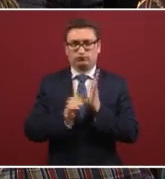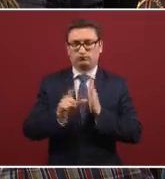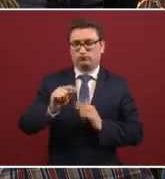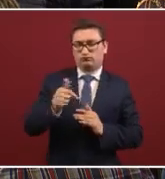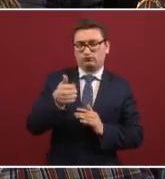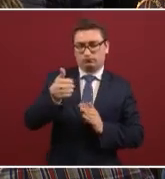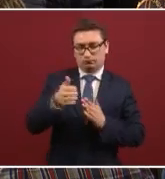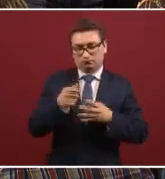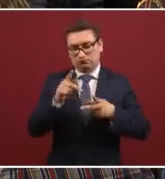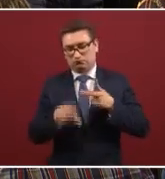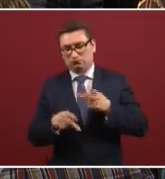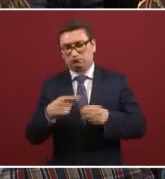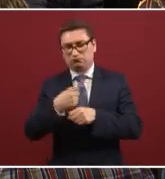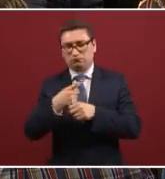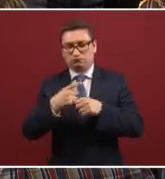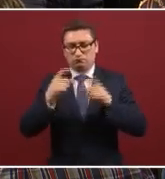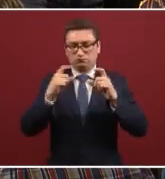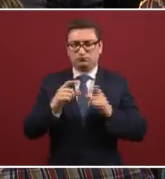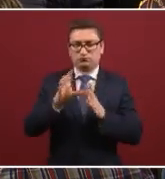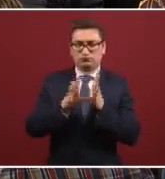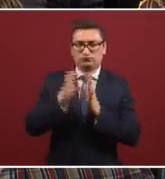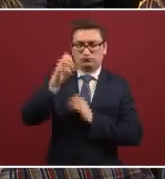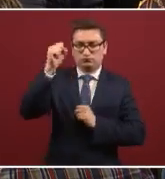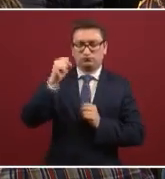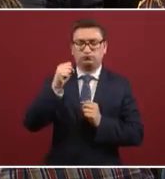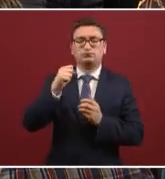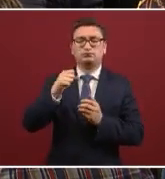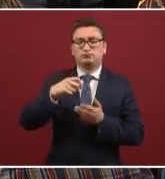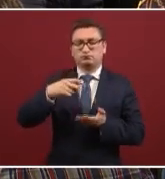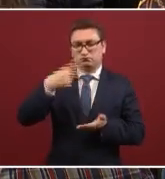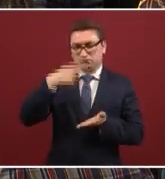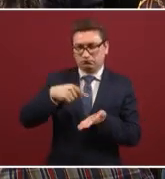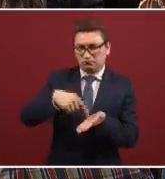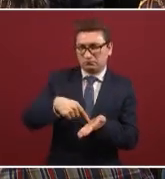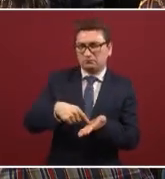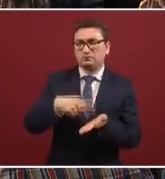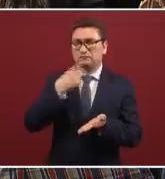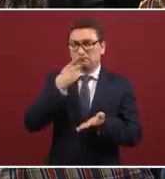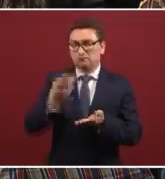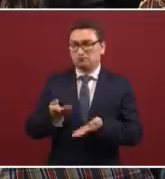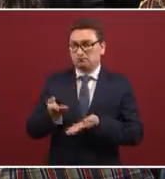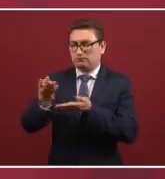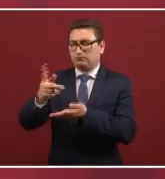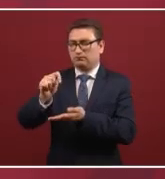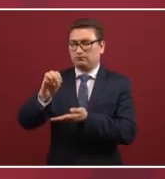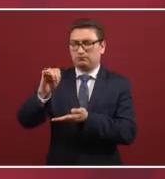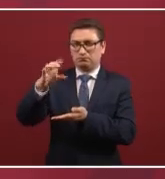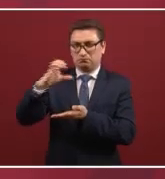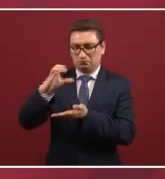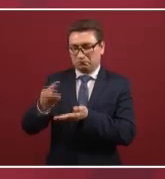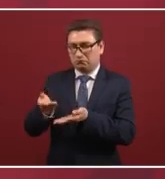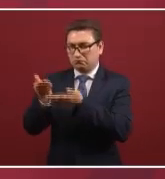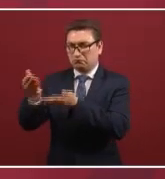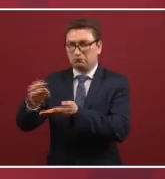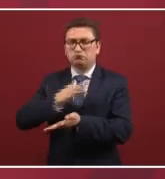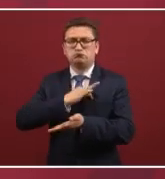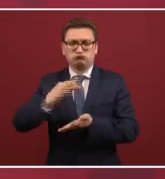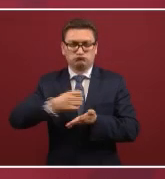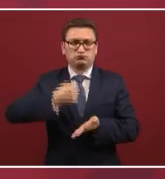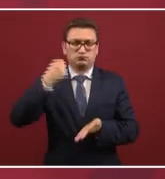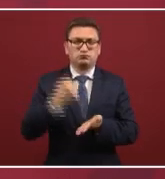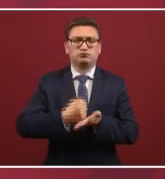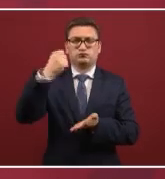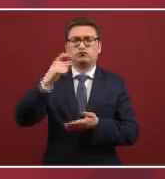primera, segundo párrafo de la Constitución Política, la aprobación del TEMEC puede realizarse tanto en las